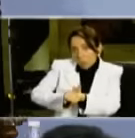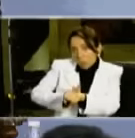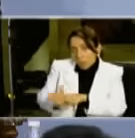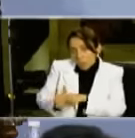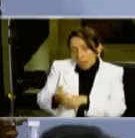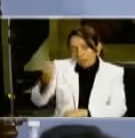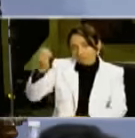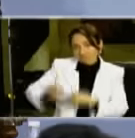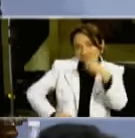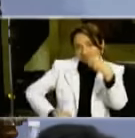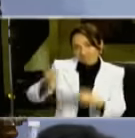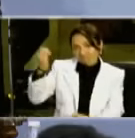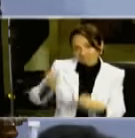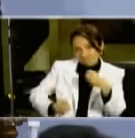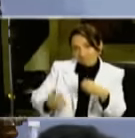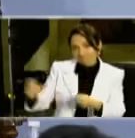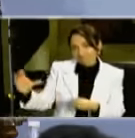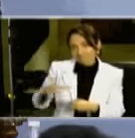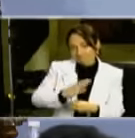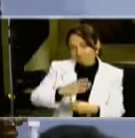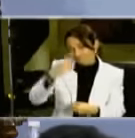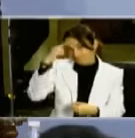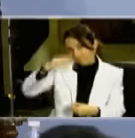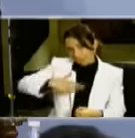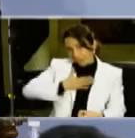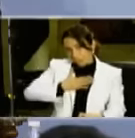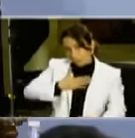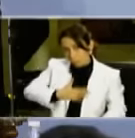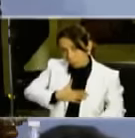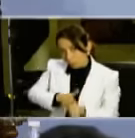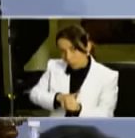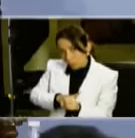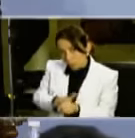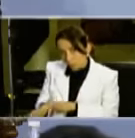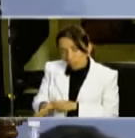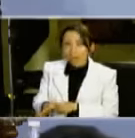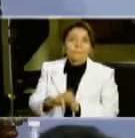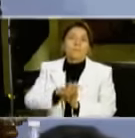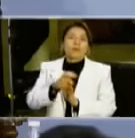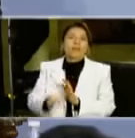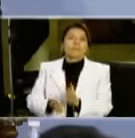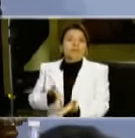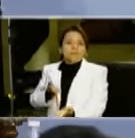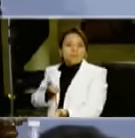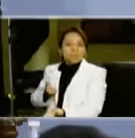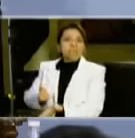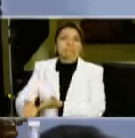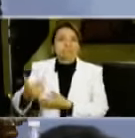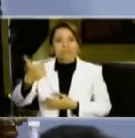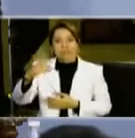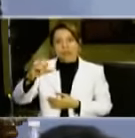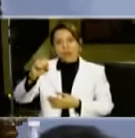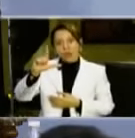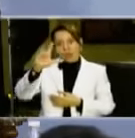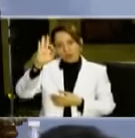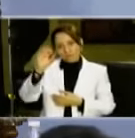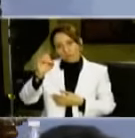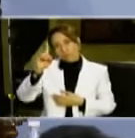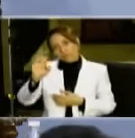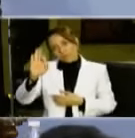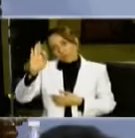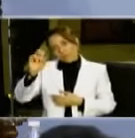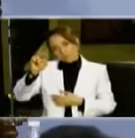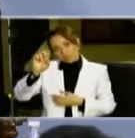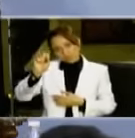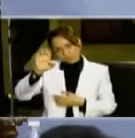Tribunal de la Corte Internacional de Justicia sobre el bloqueo del Golfo de Fonseca a principios de los años 80